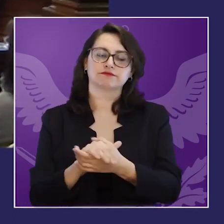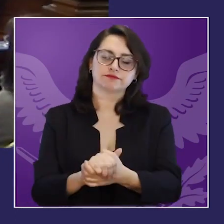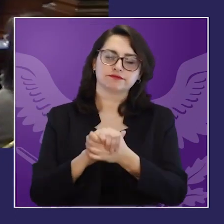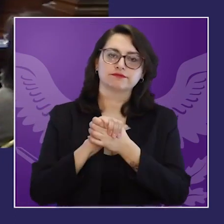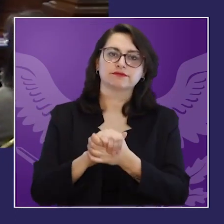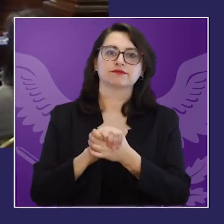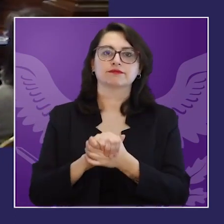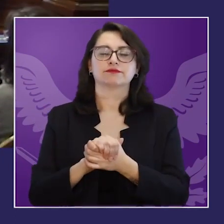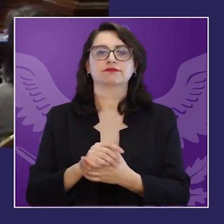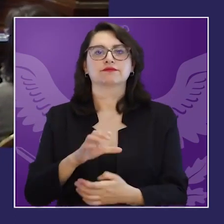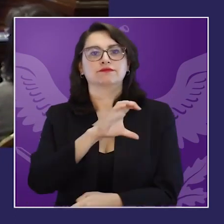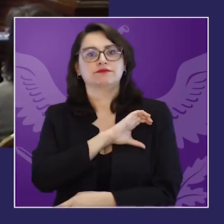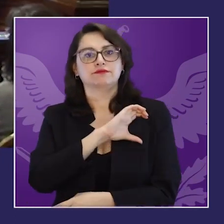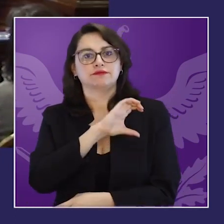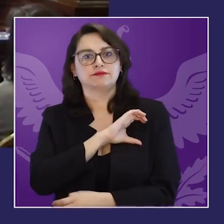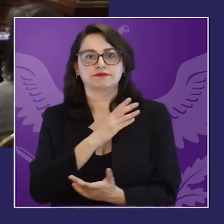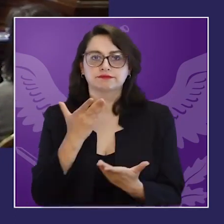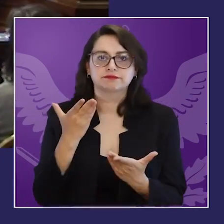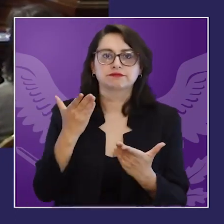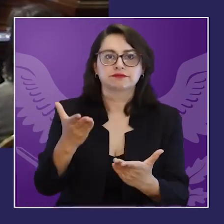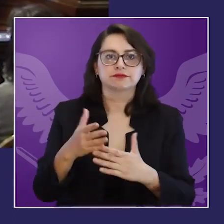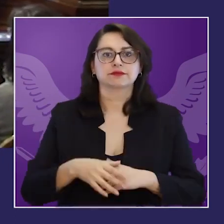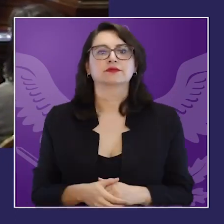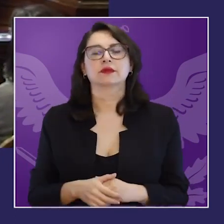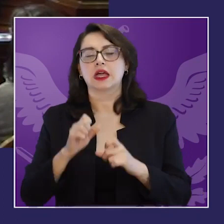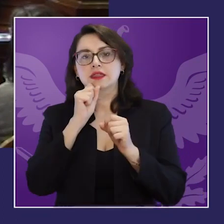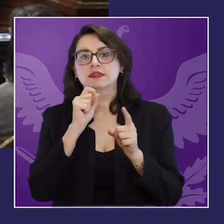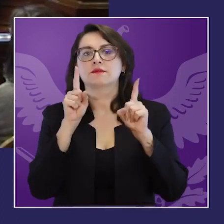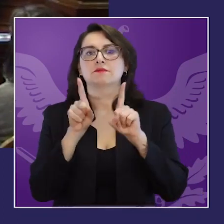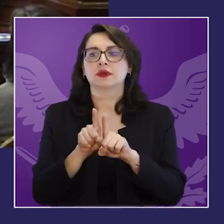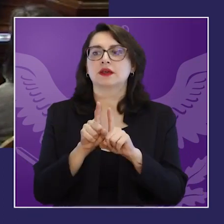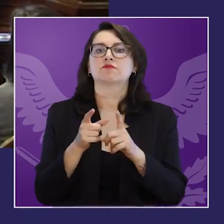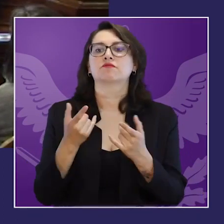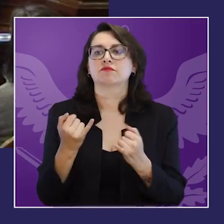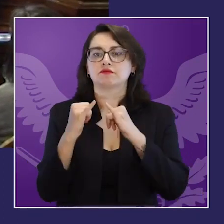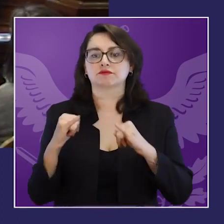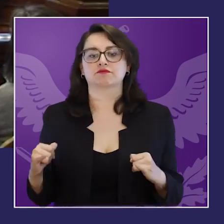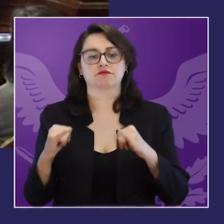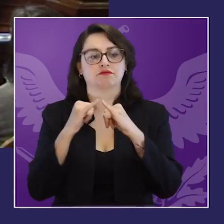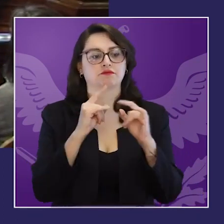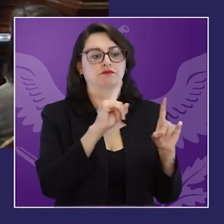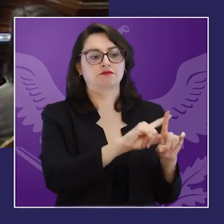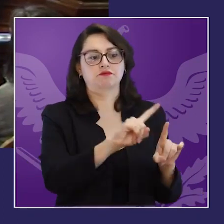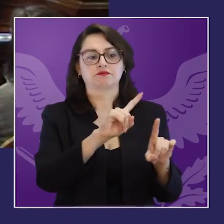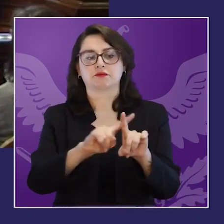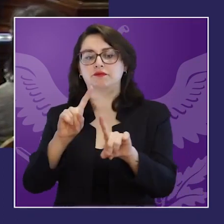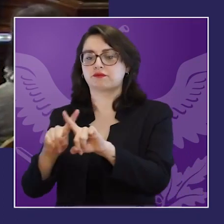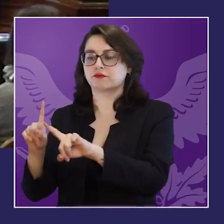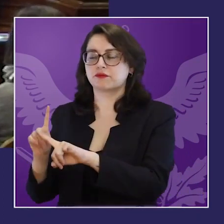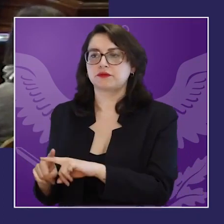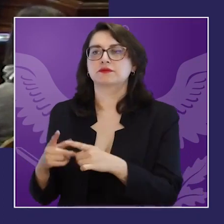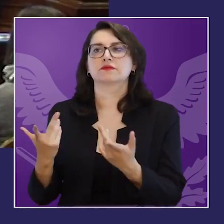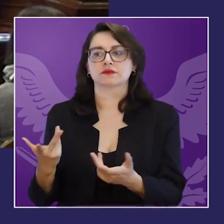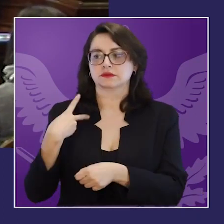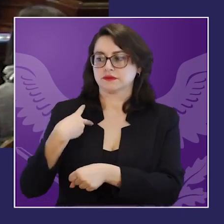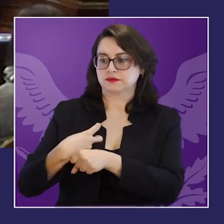personas participantes en este encuentro. Les extiendo un afectuoso saludo, también un agradecimiento